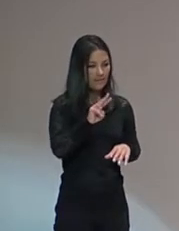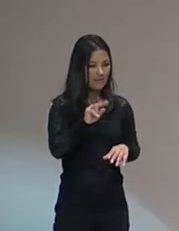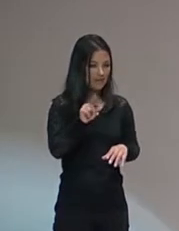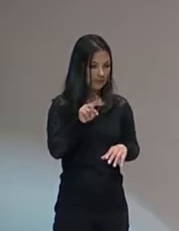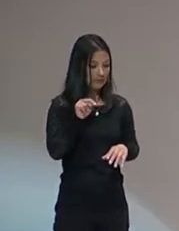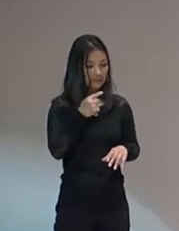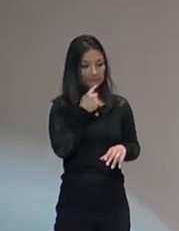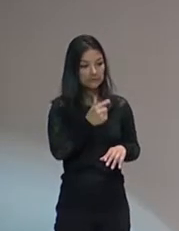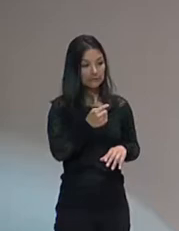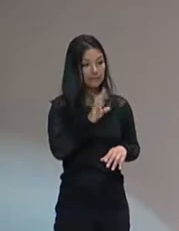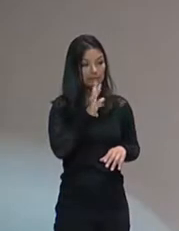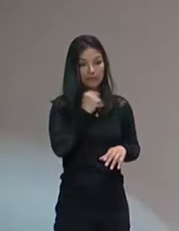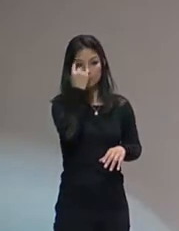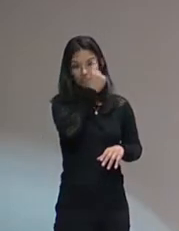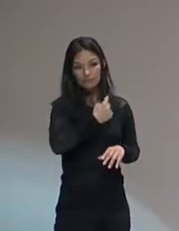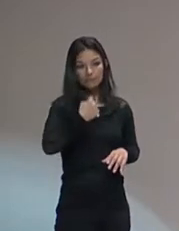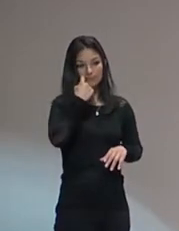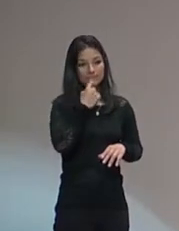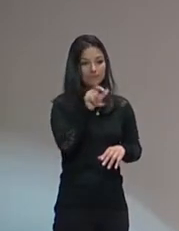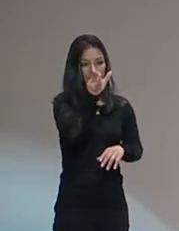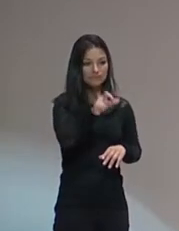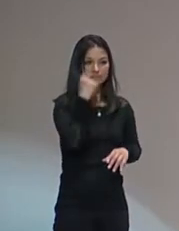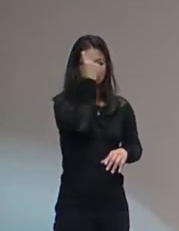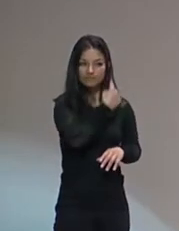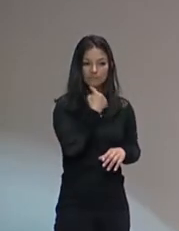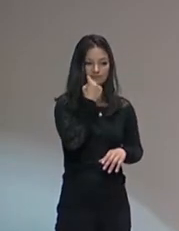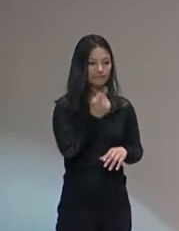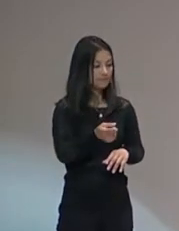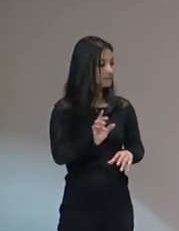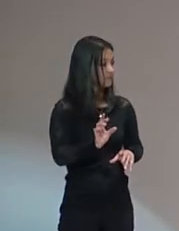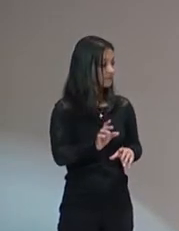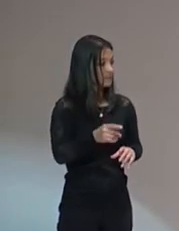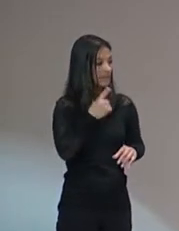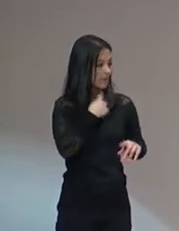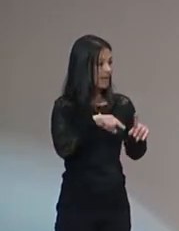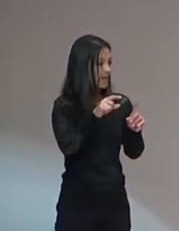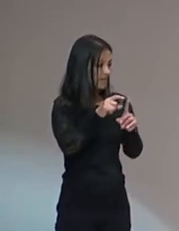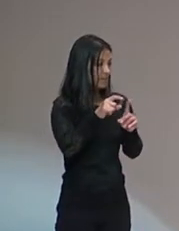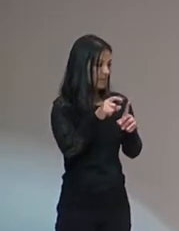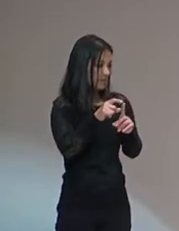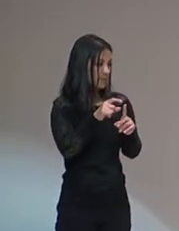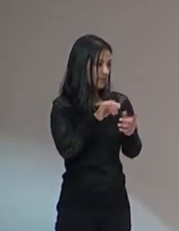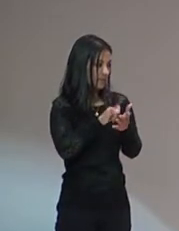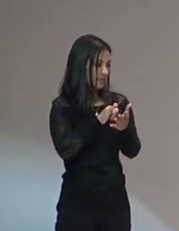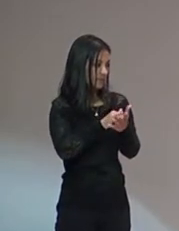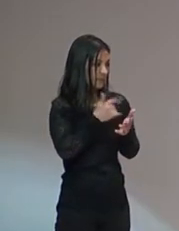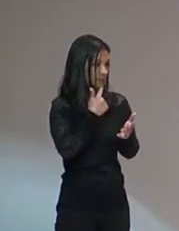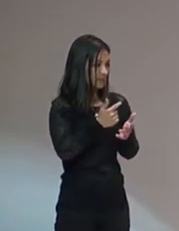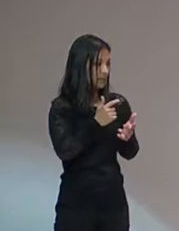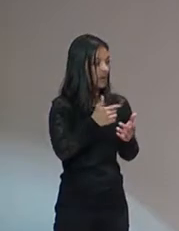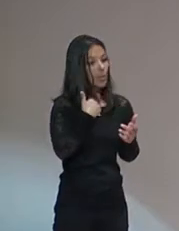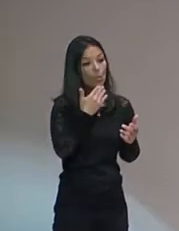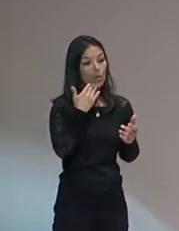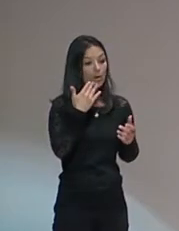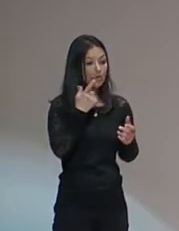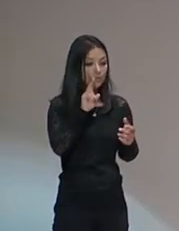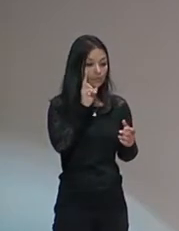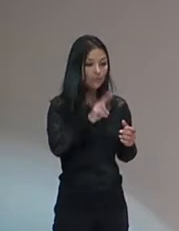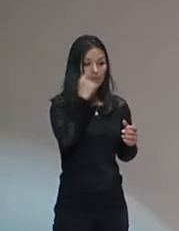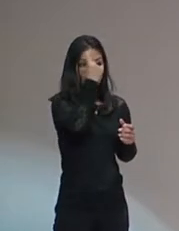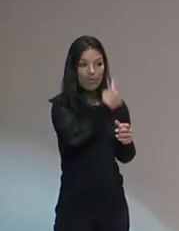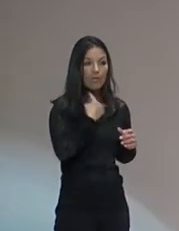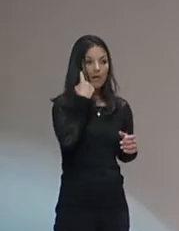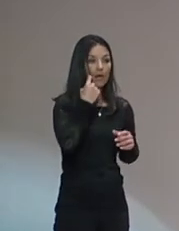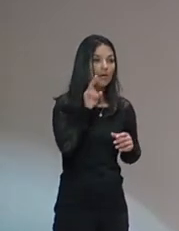el rostro del otro. Levinas usa precisamente este término, de que cuando yo miro el rostro del otro,